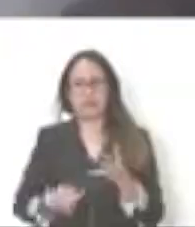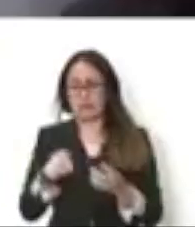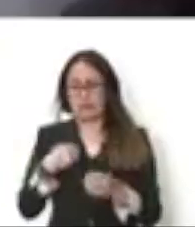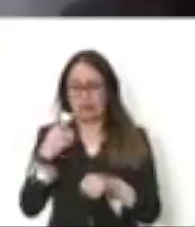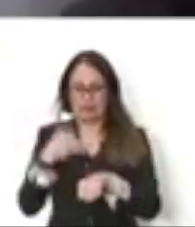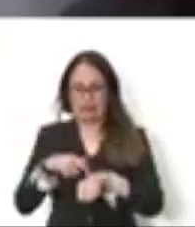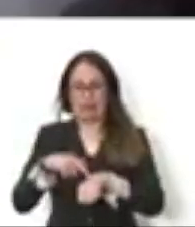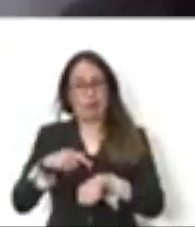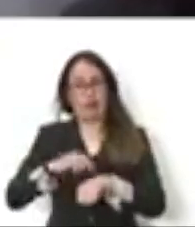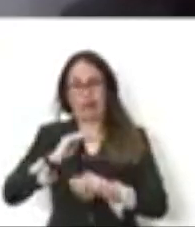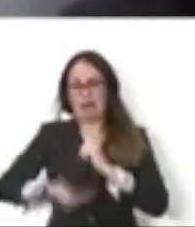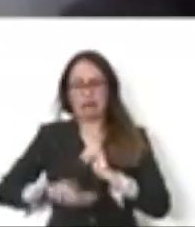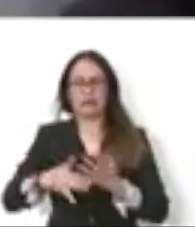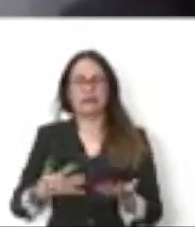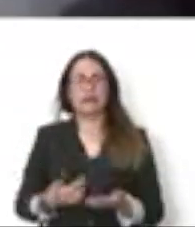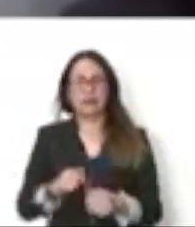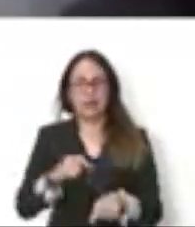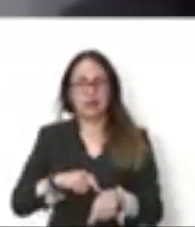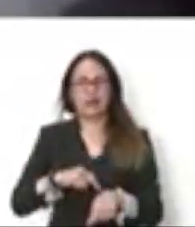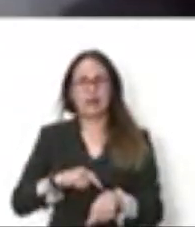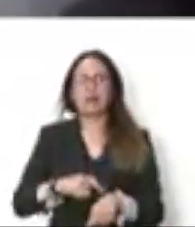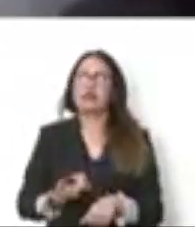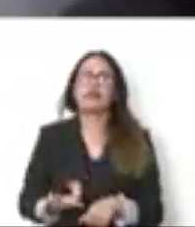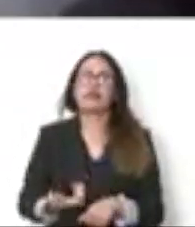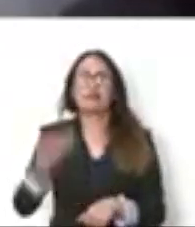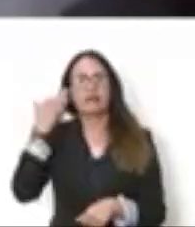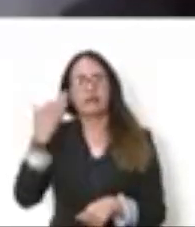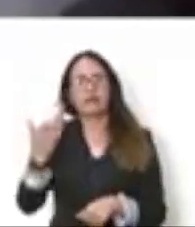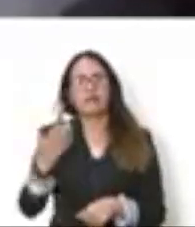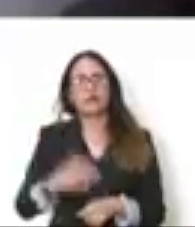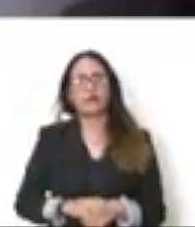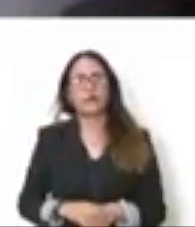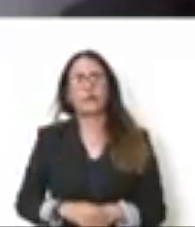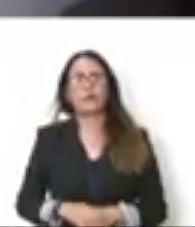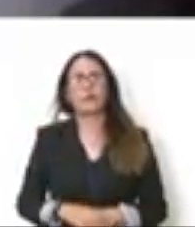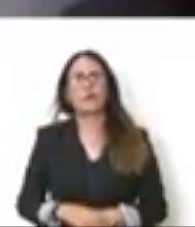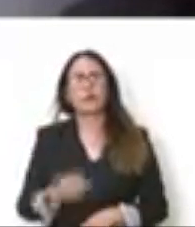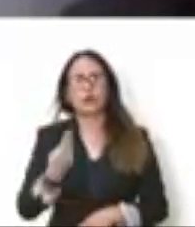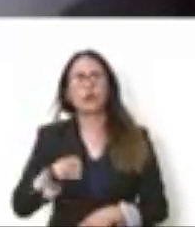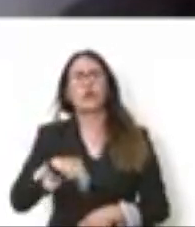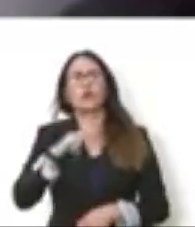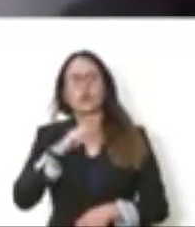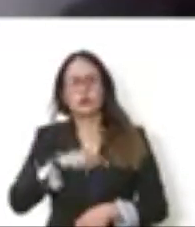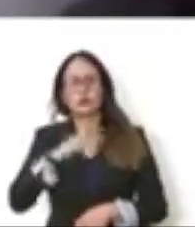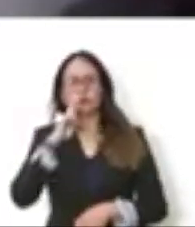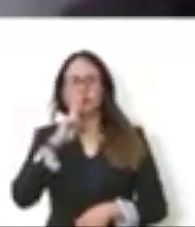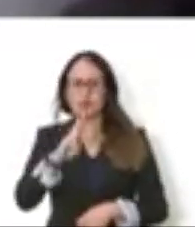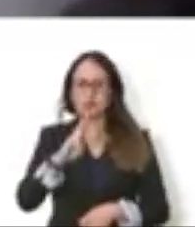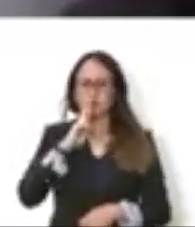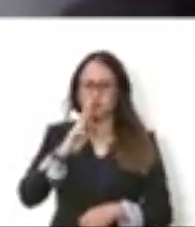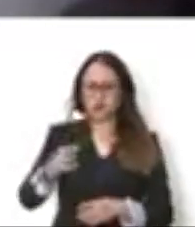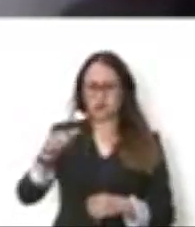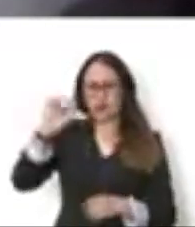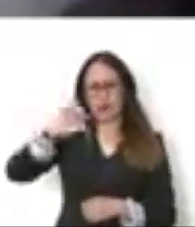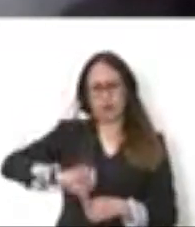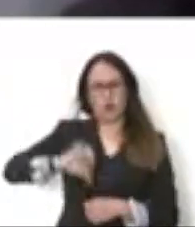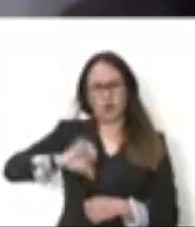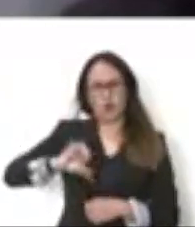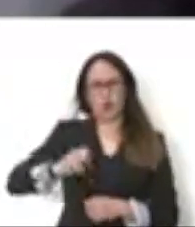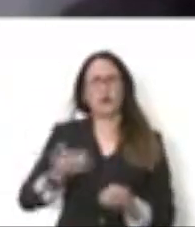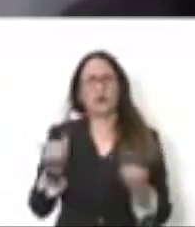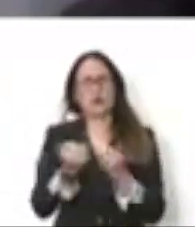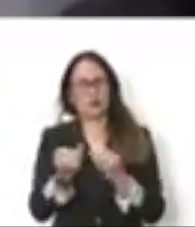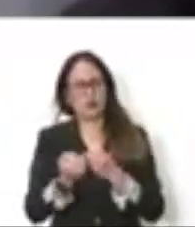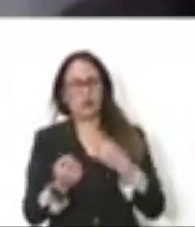con estas resoluciones en donde estamos resolviendo este revocar